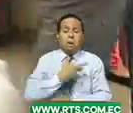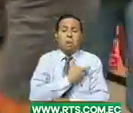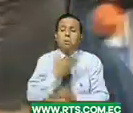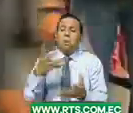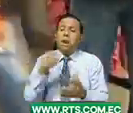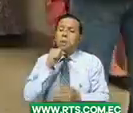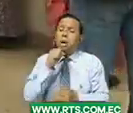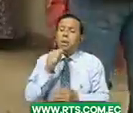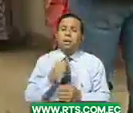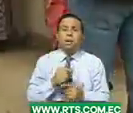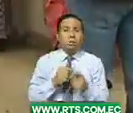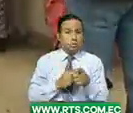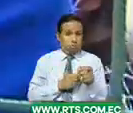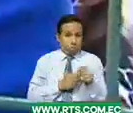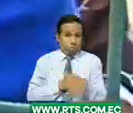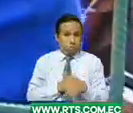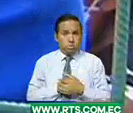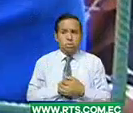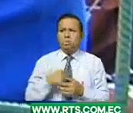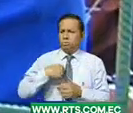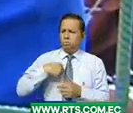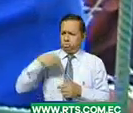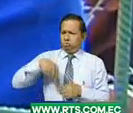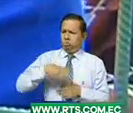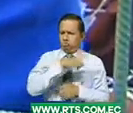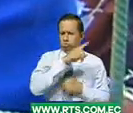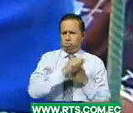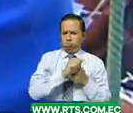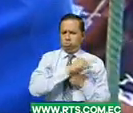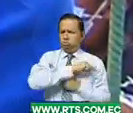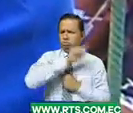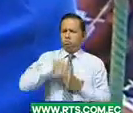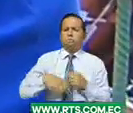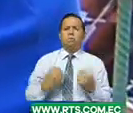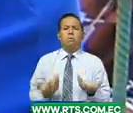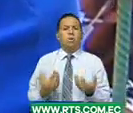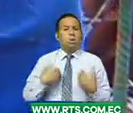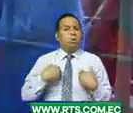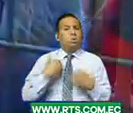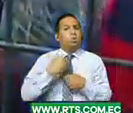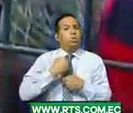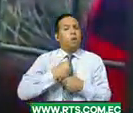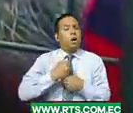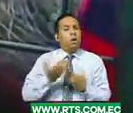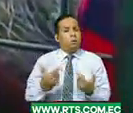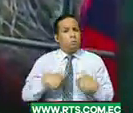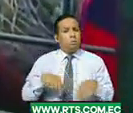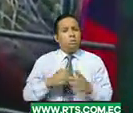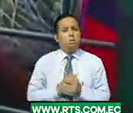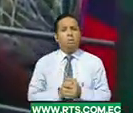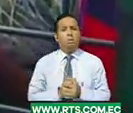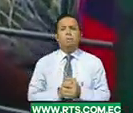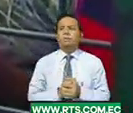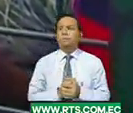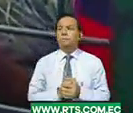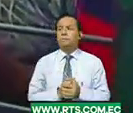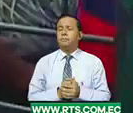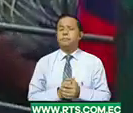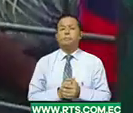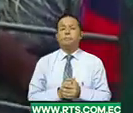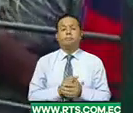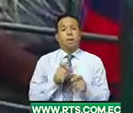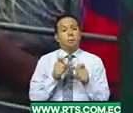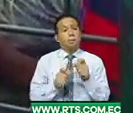el sector? Sí, yo vivo aquí en el Monte Sinaí, porque van exigiendo el trabajo, yo trabajo para los puertos. Nosotros prestamos las instalaciones. En